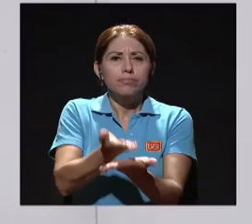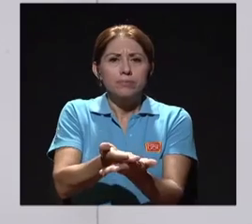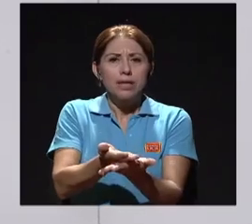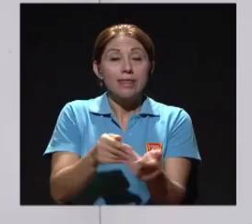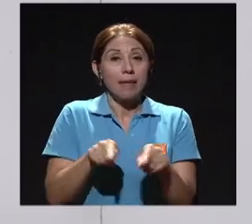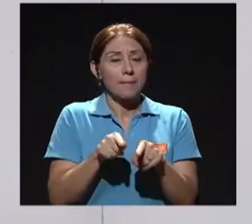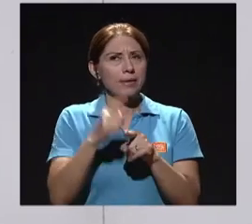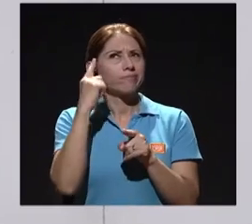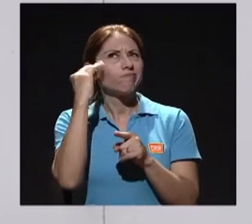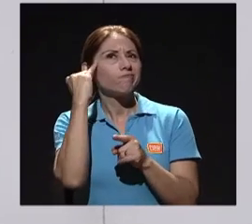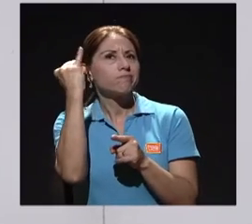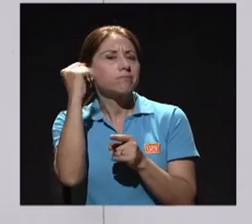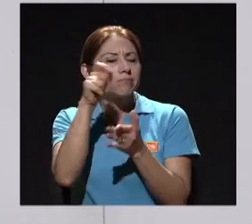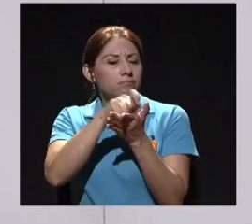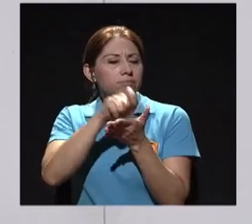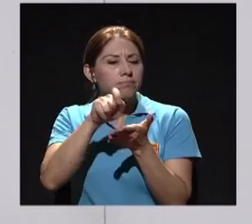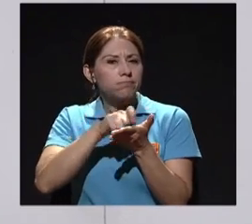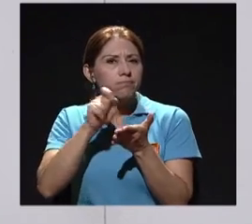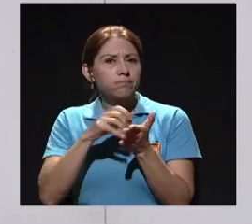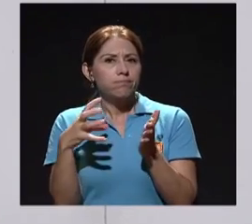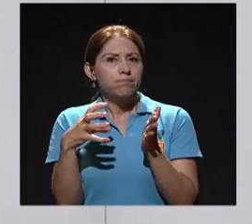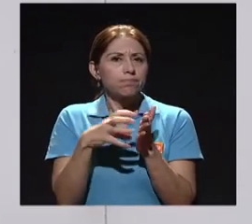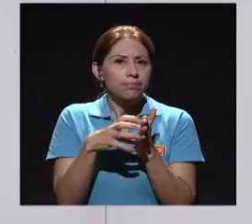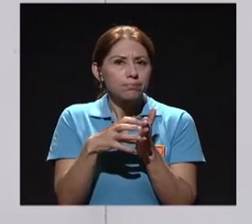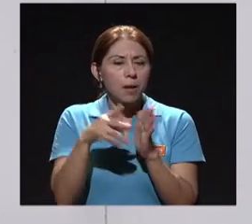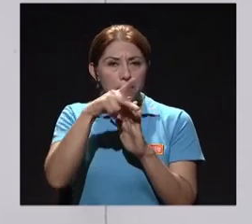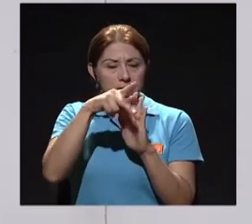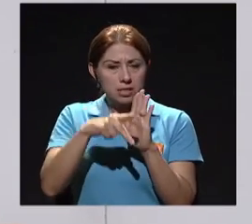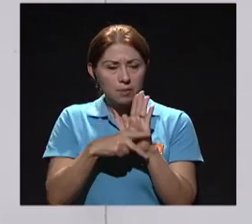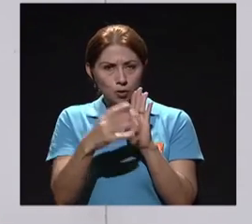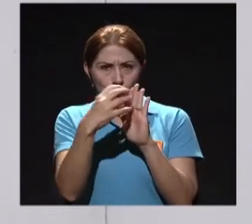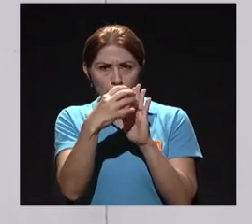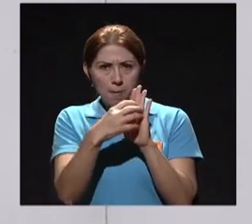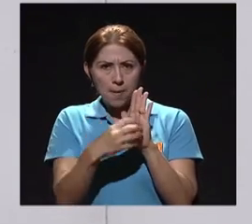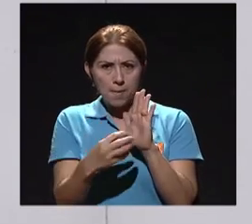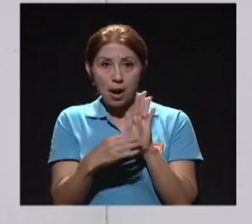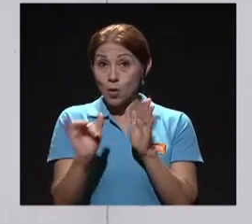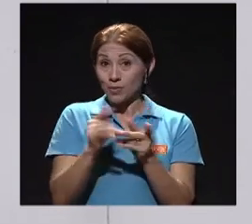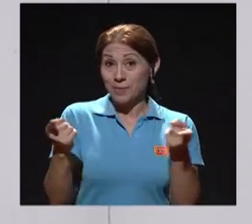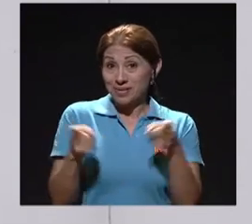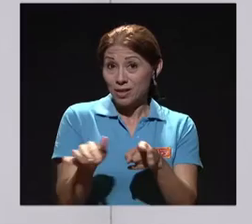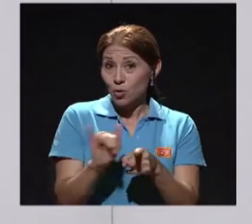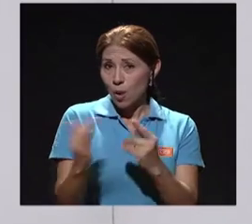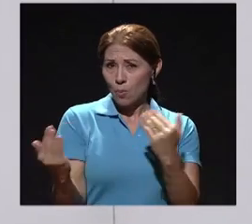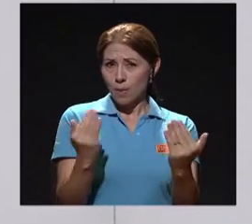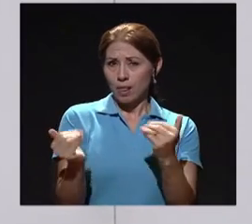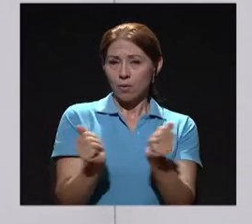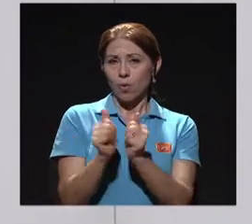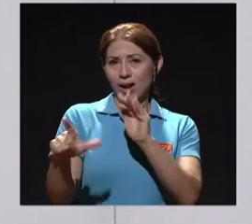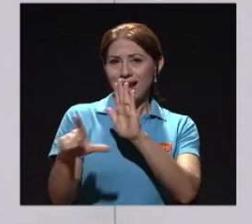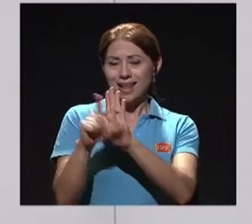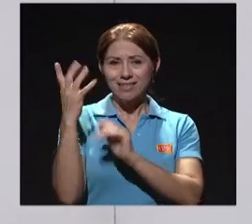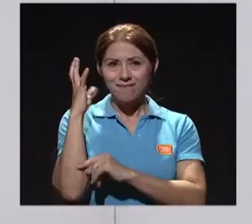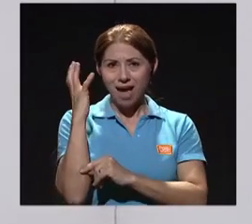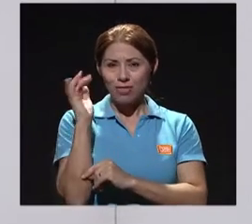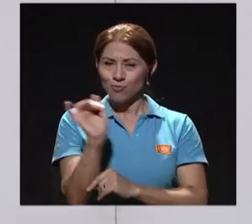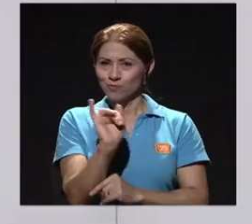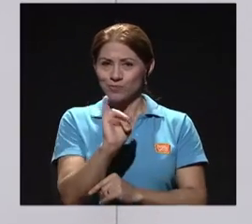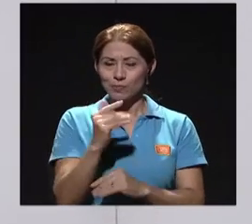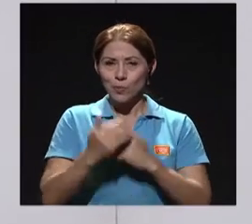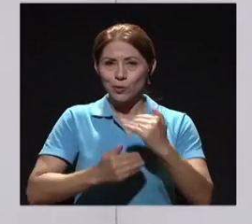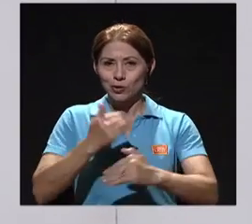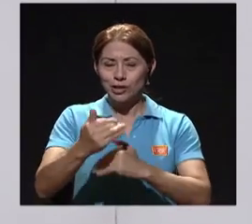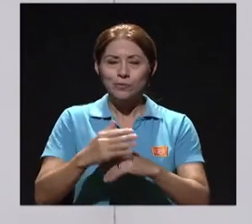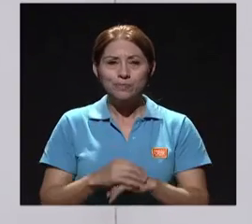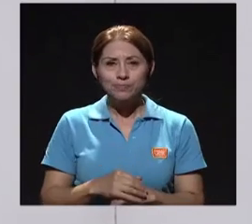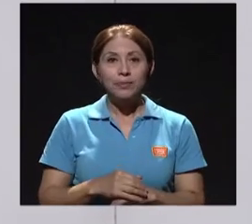y unos principios que se expresaron como está pasando ahora con la ley de radio un poco el mismo proceso y sí